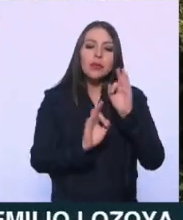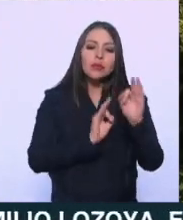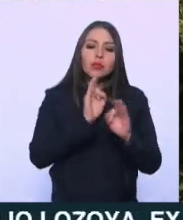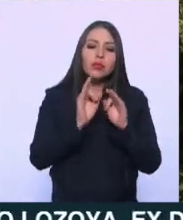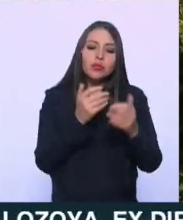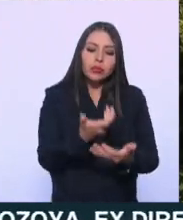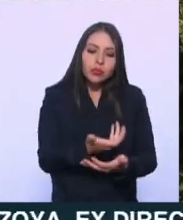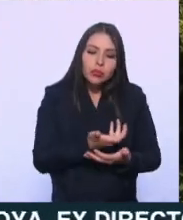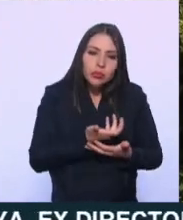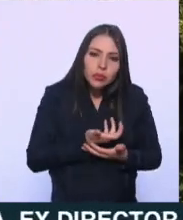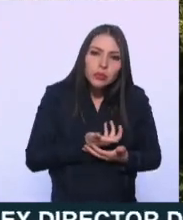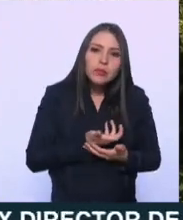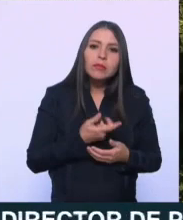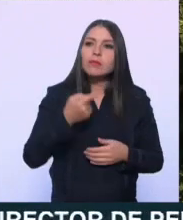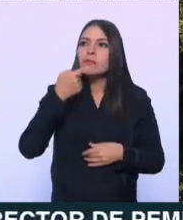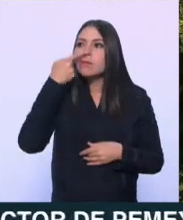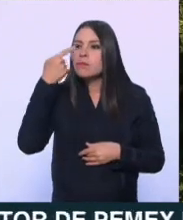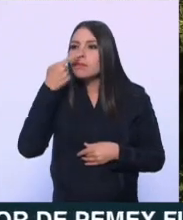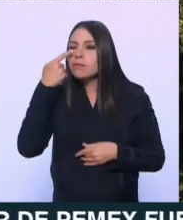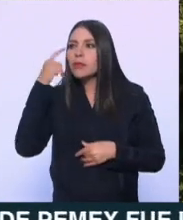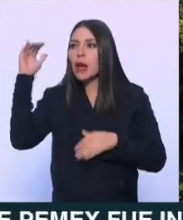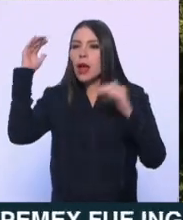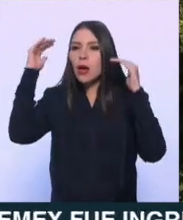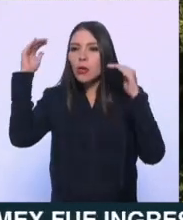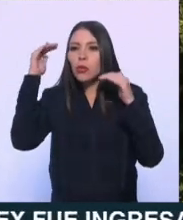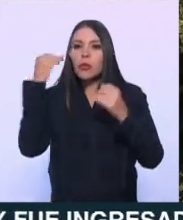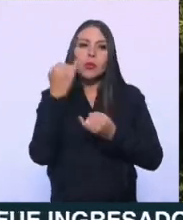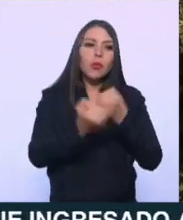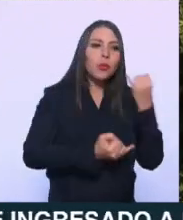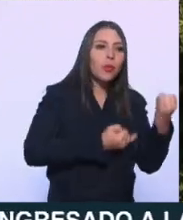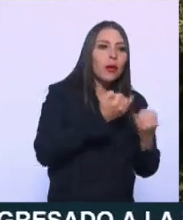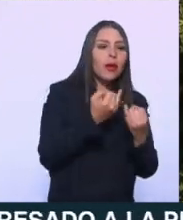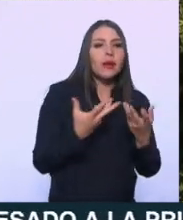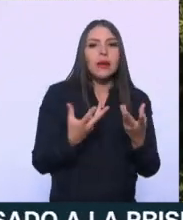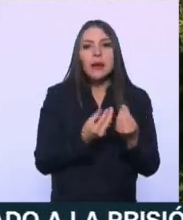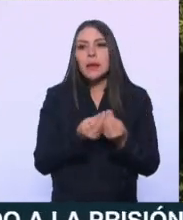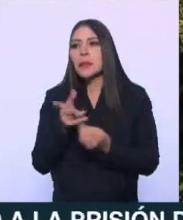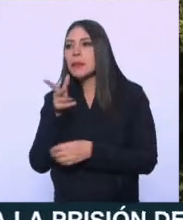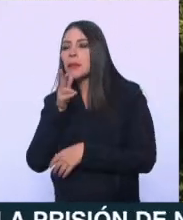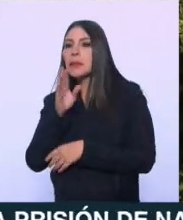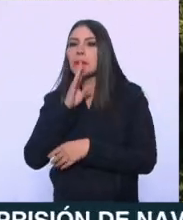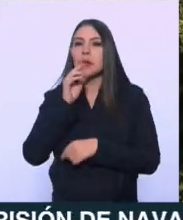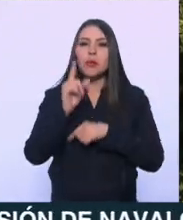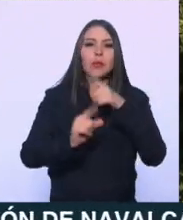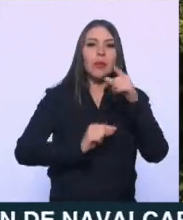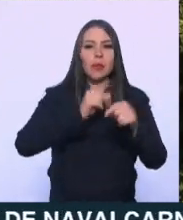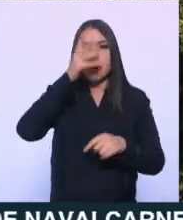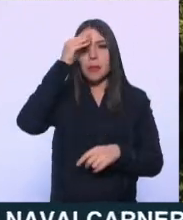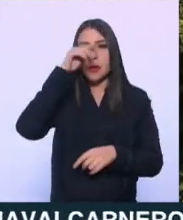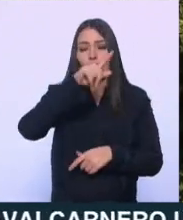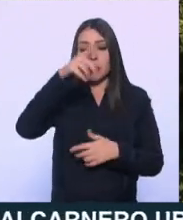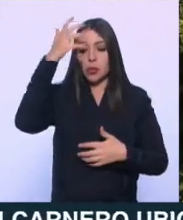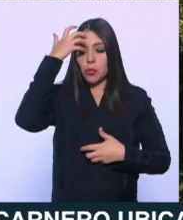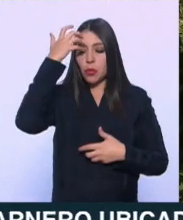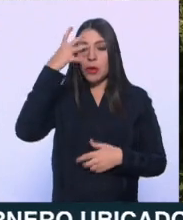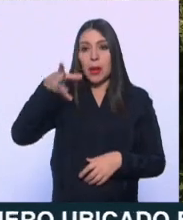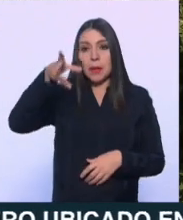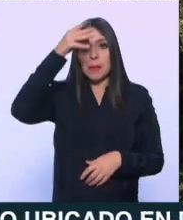adultos jugar, el olerlos, el estar en contacto con ellos y ir aprendiendo de ellos. Muchas de las cosas que los primates hacen, los